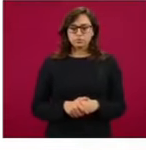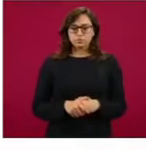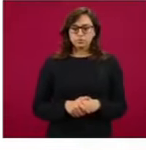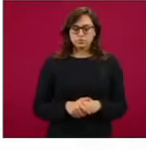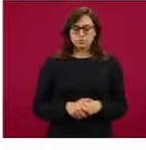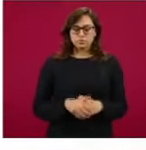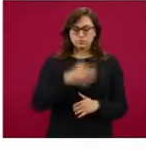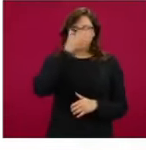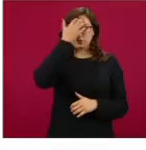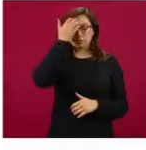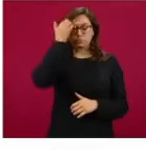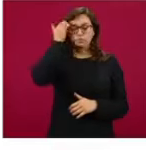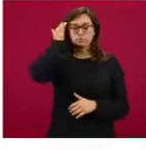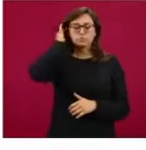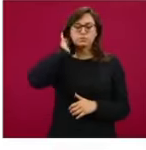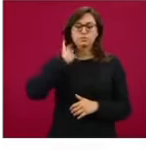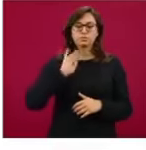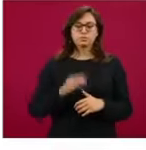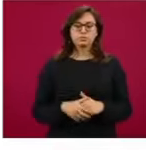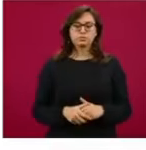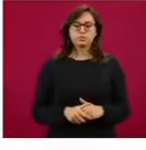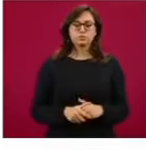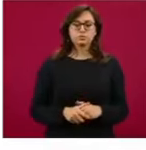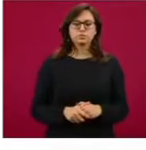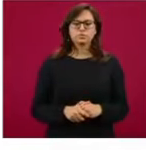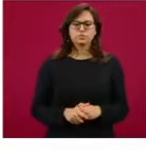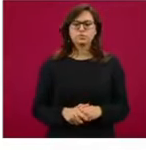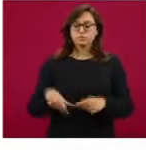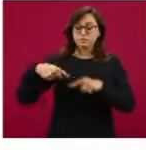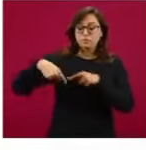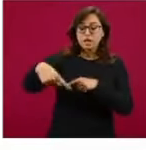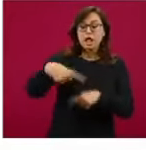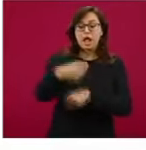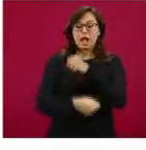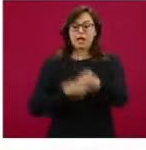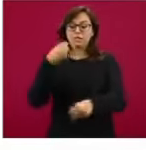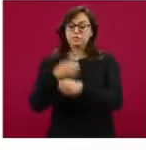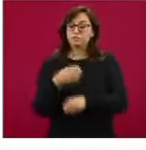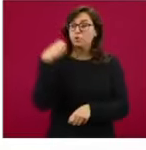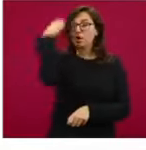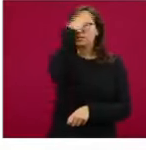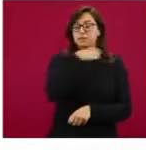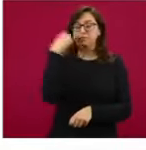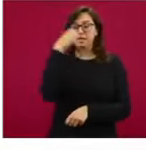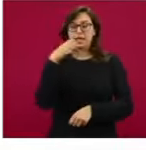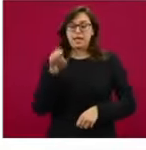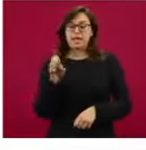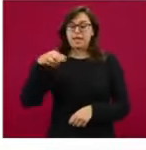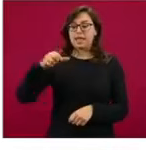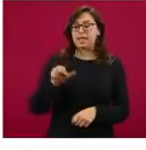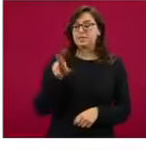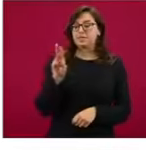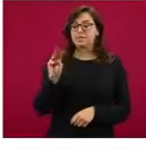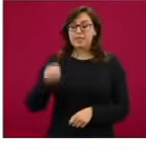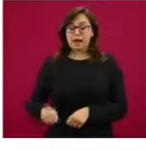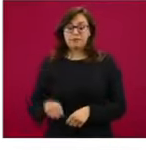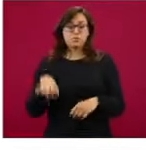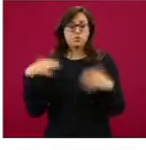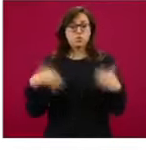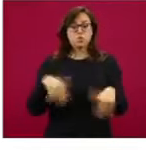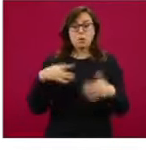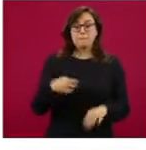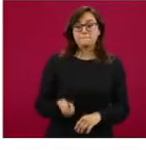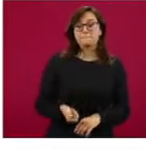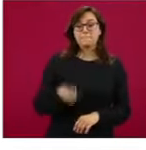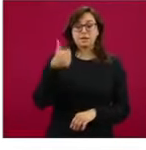Este esfuerzo del ENARM en este año es inédito porque se realizó un